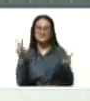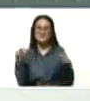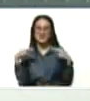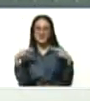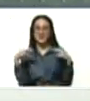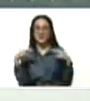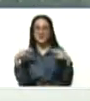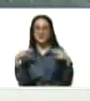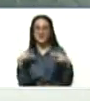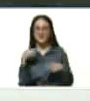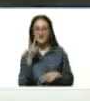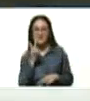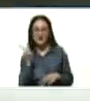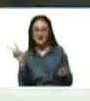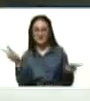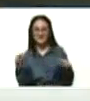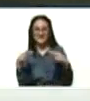yo la miré,